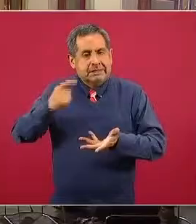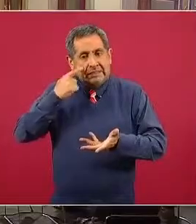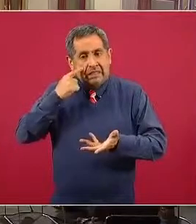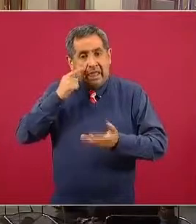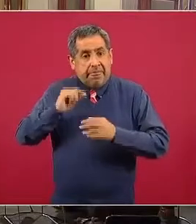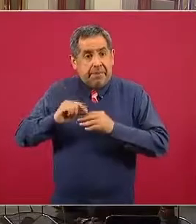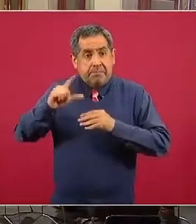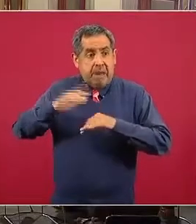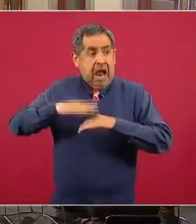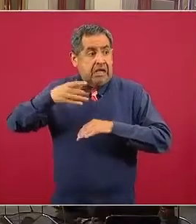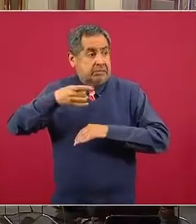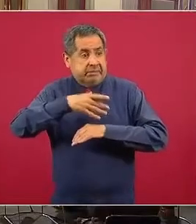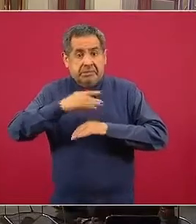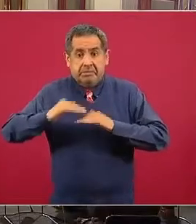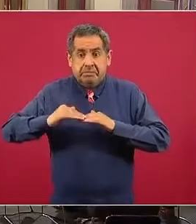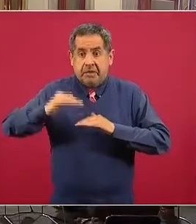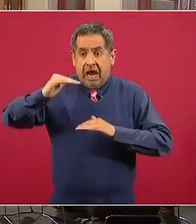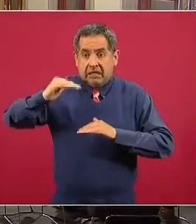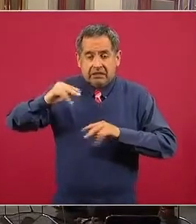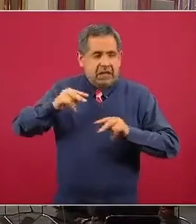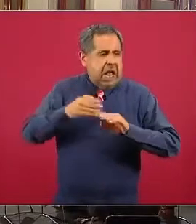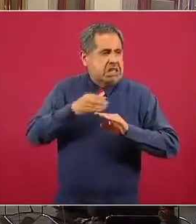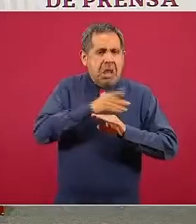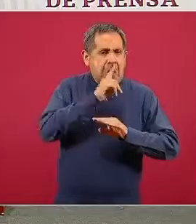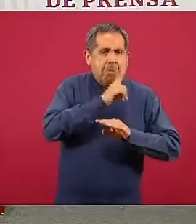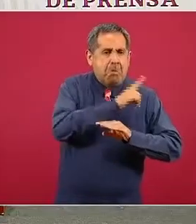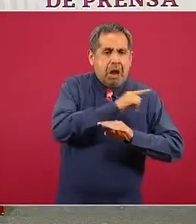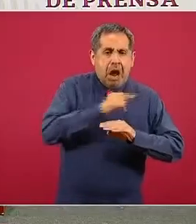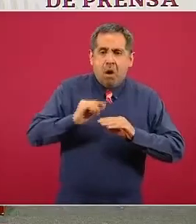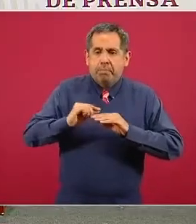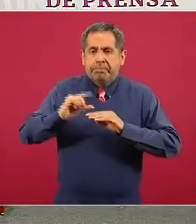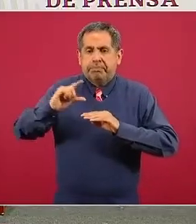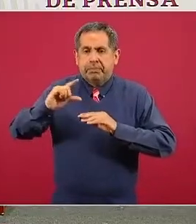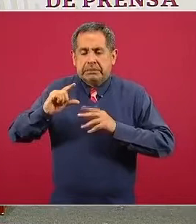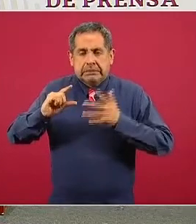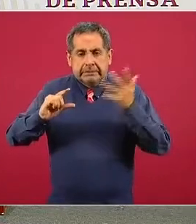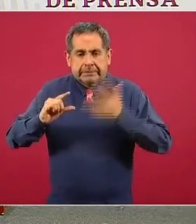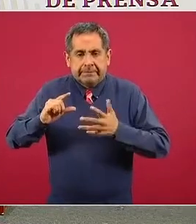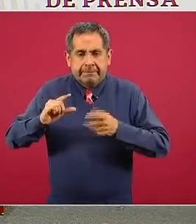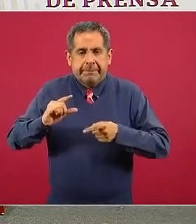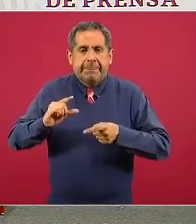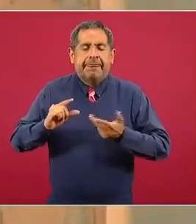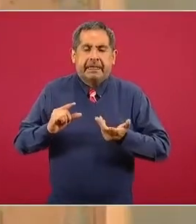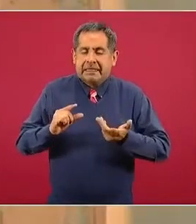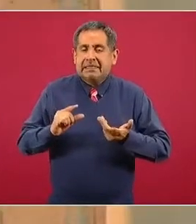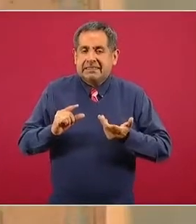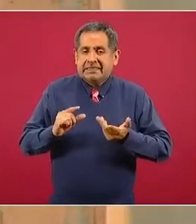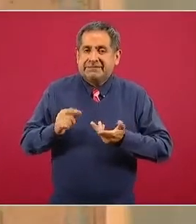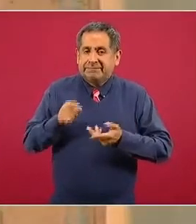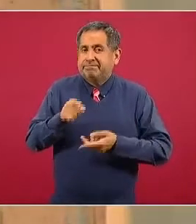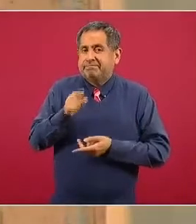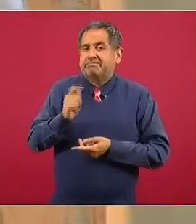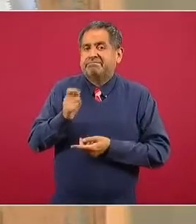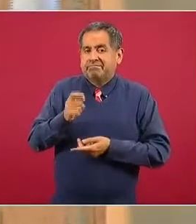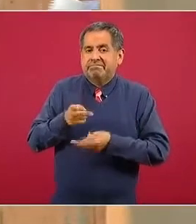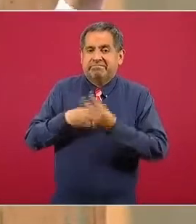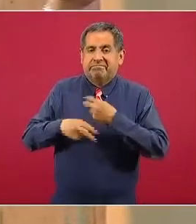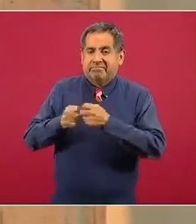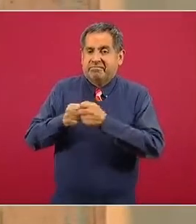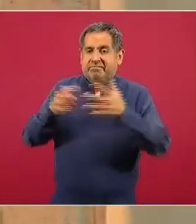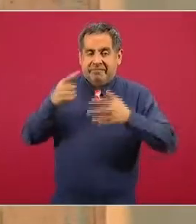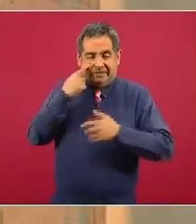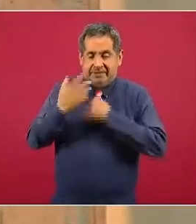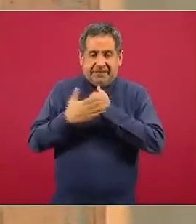ahora supera lo observado en previos picos. Por eso decimos que ya es una entidad que tiene de entrada con